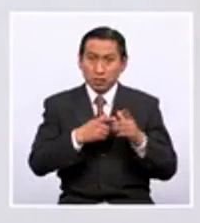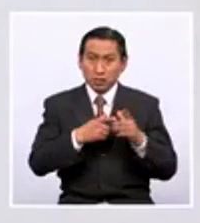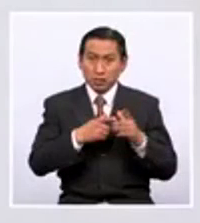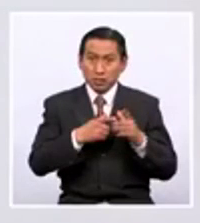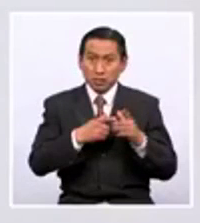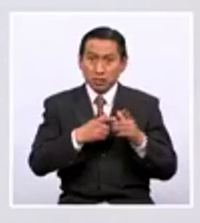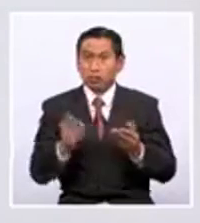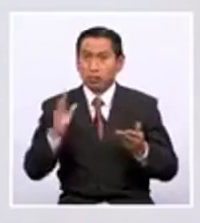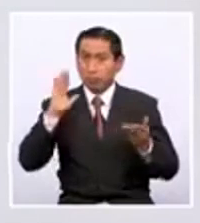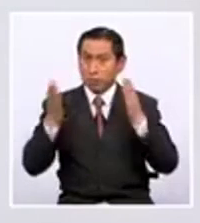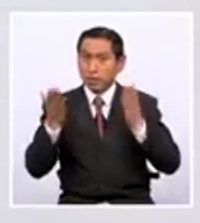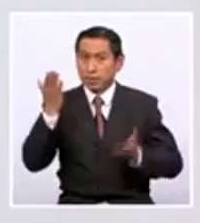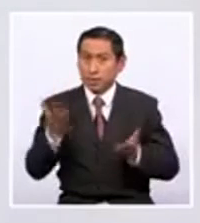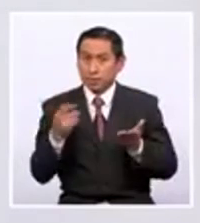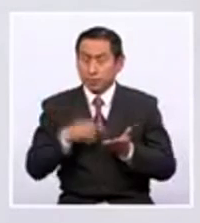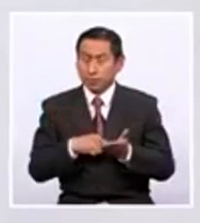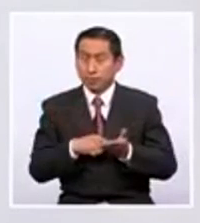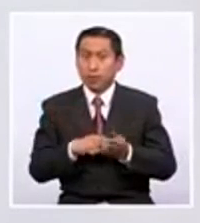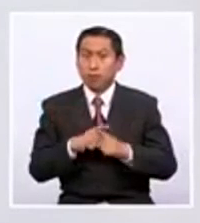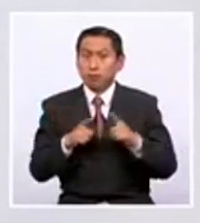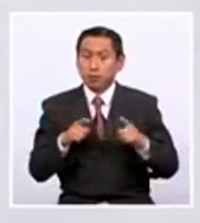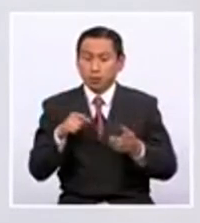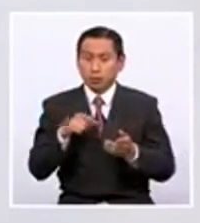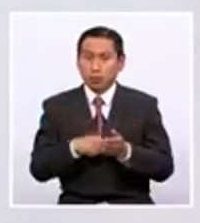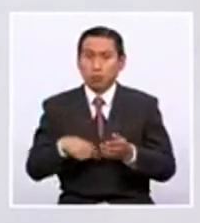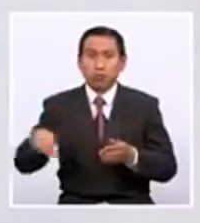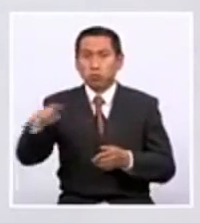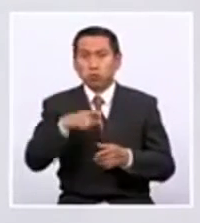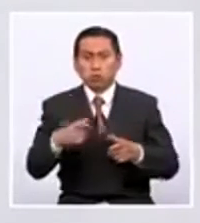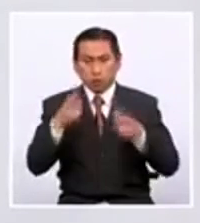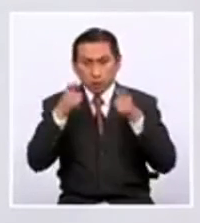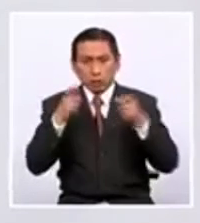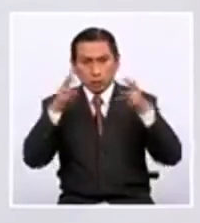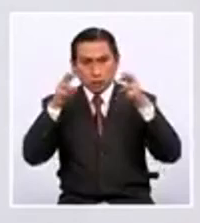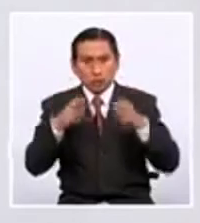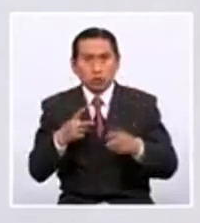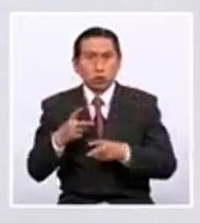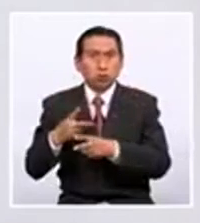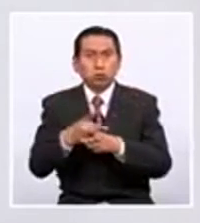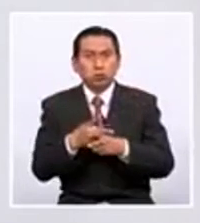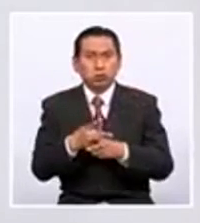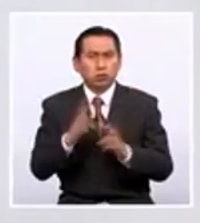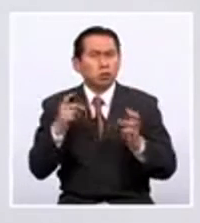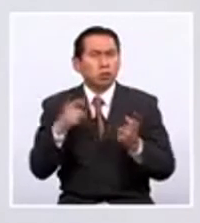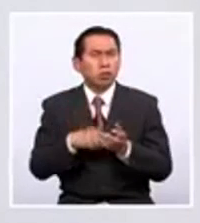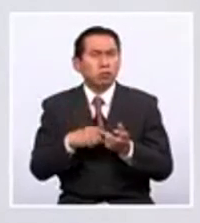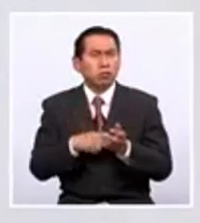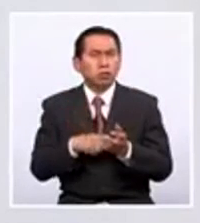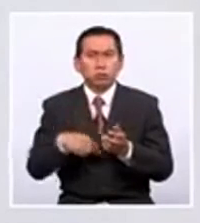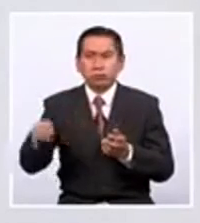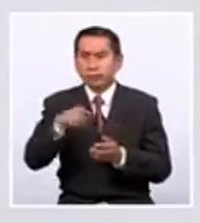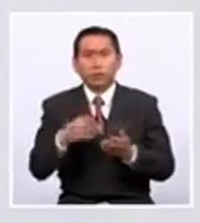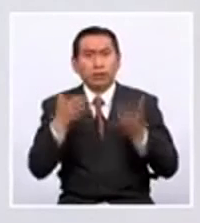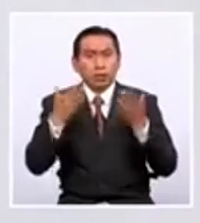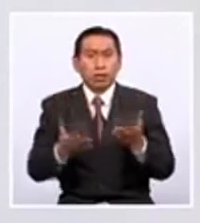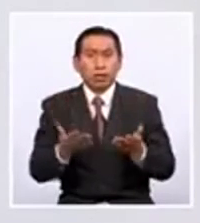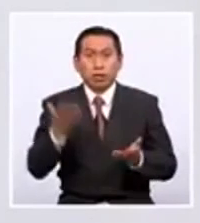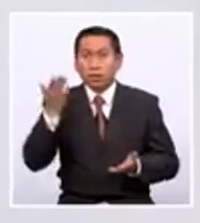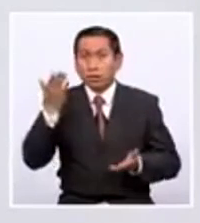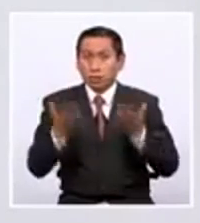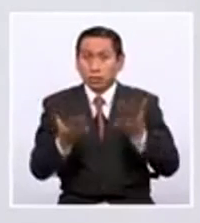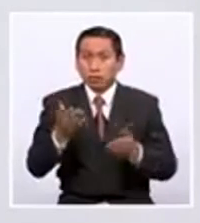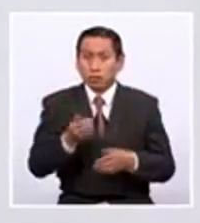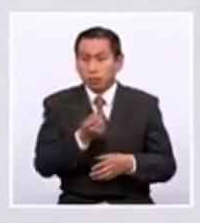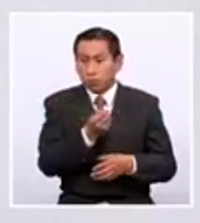Sin embargo, esta situación tiene que ser todavía verificada en el sentido de que se están realizando probablemente